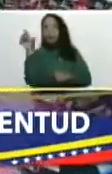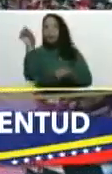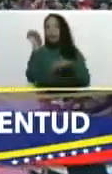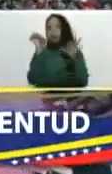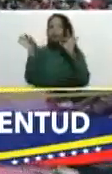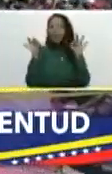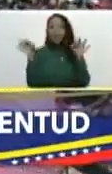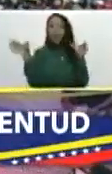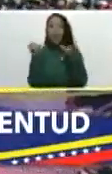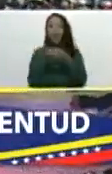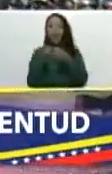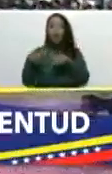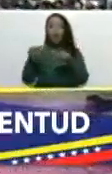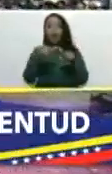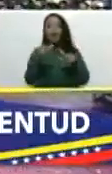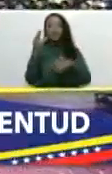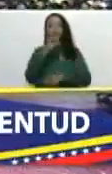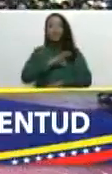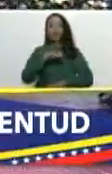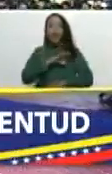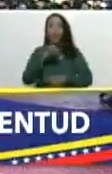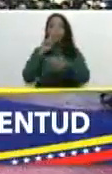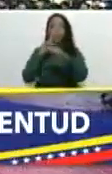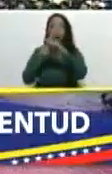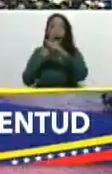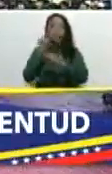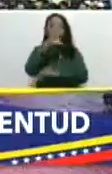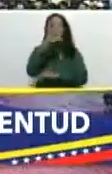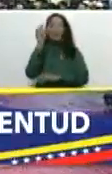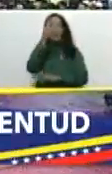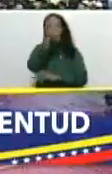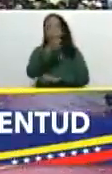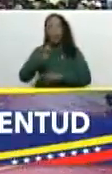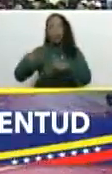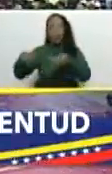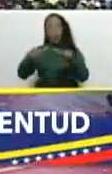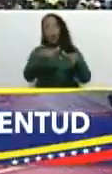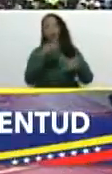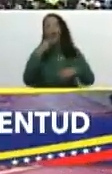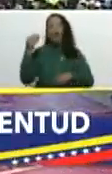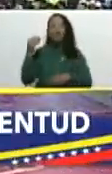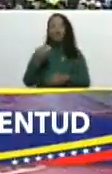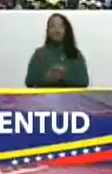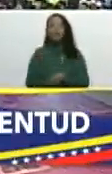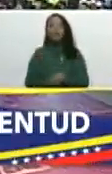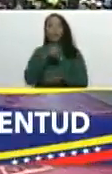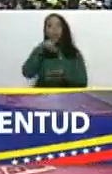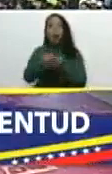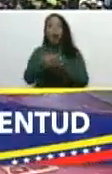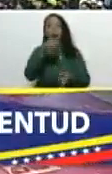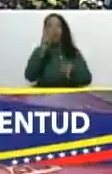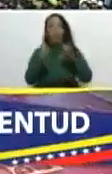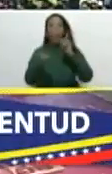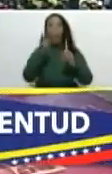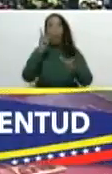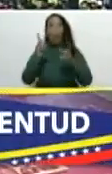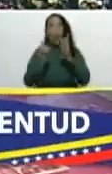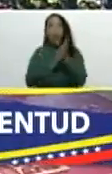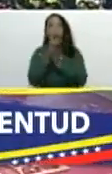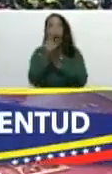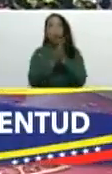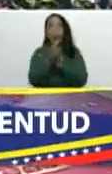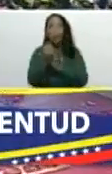los sectores sociales. Identificamos a más de 50 sectores de la juventud, nombrando algunos, por ejemplo, los emprendedores,